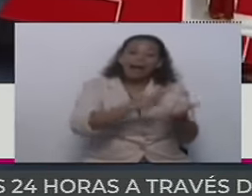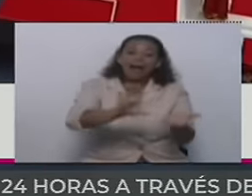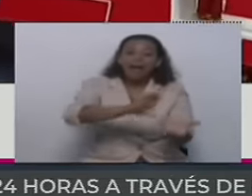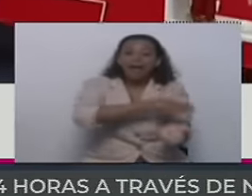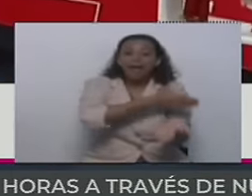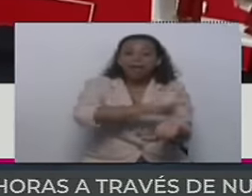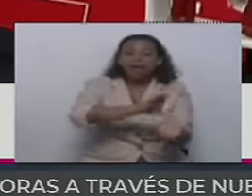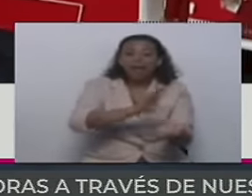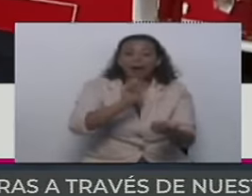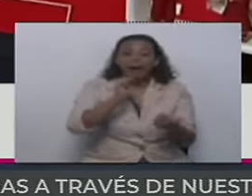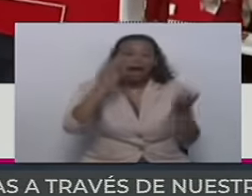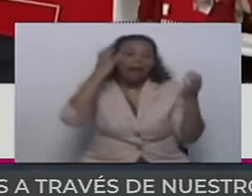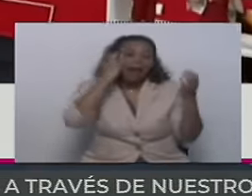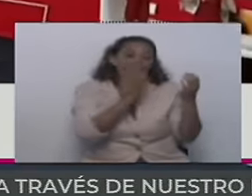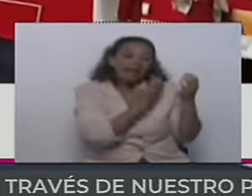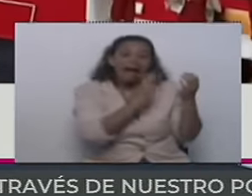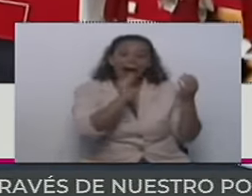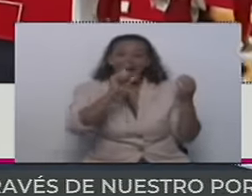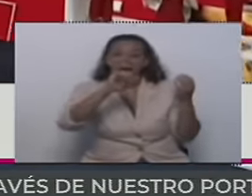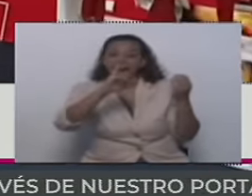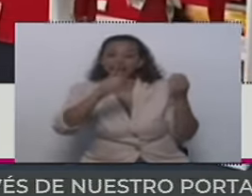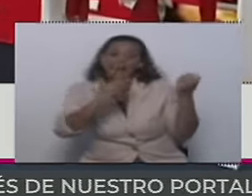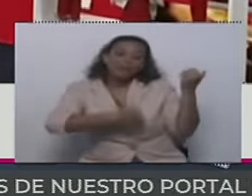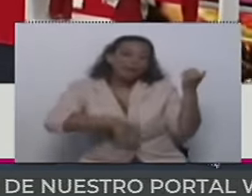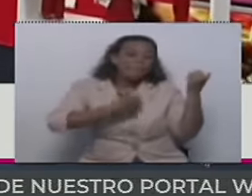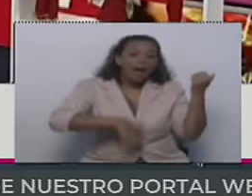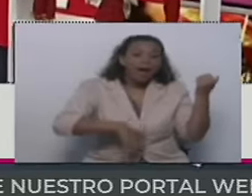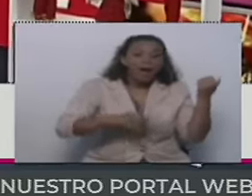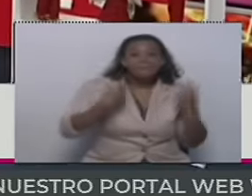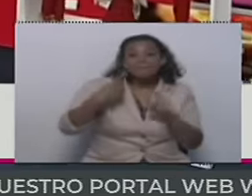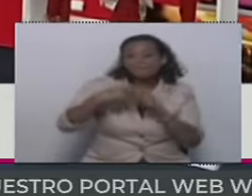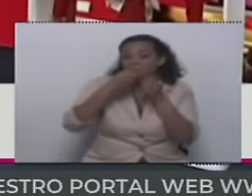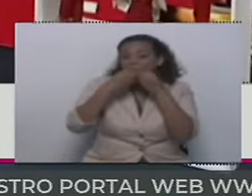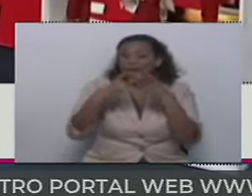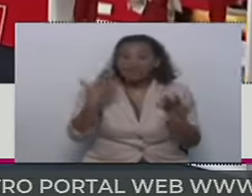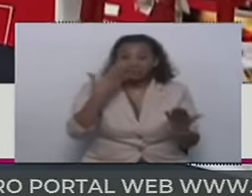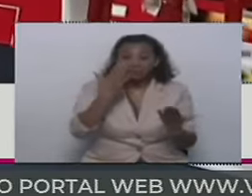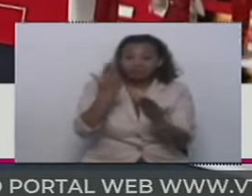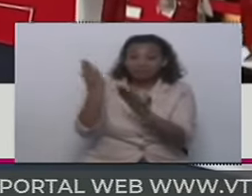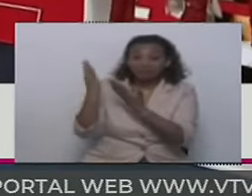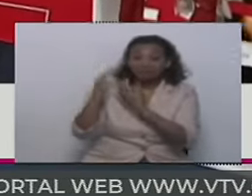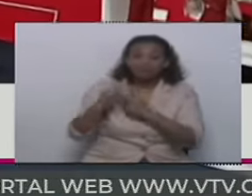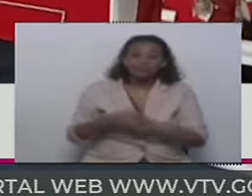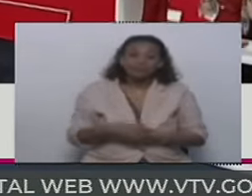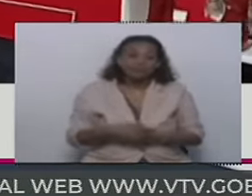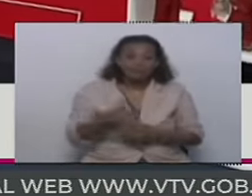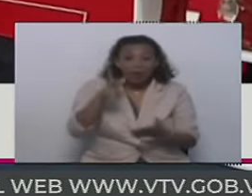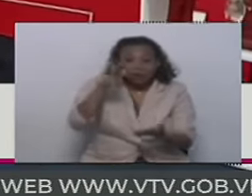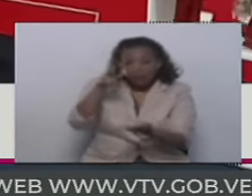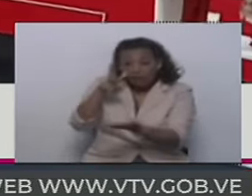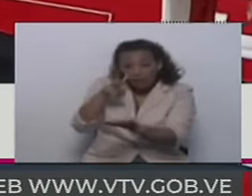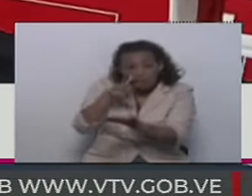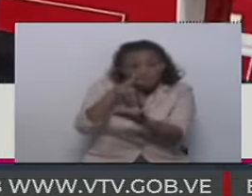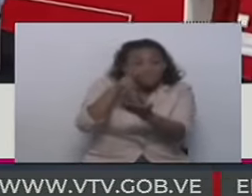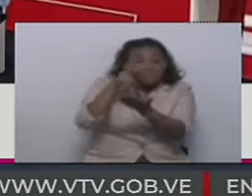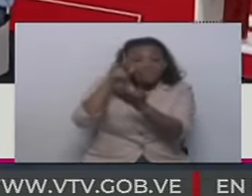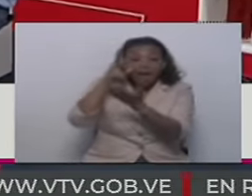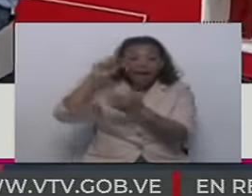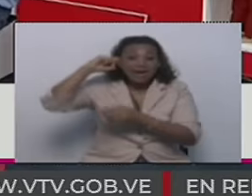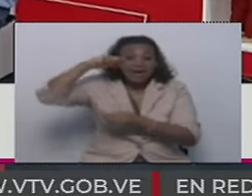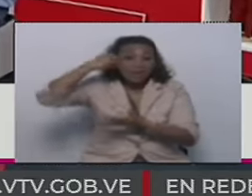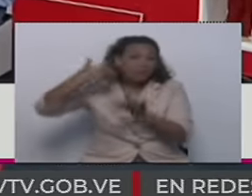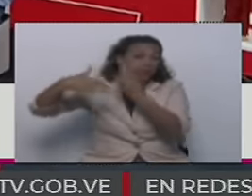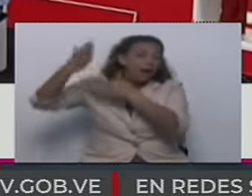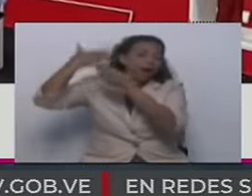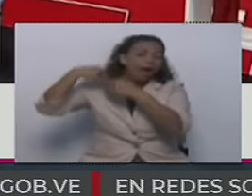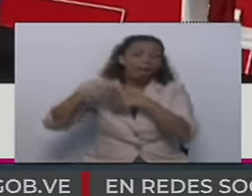Ali, legendario. Mira esta belleza, no sé si podrá salir en la cámara. Esa es anecdótica, presidente. ¿Por